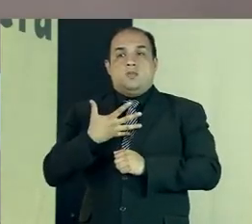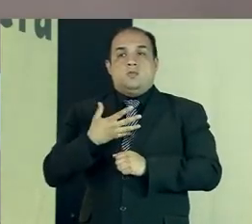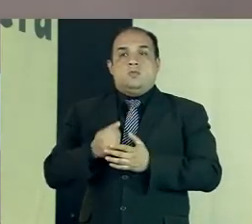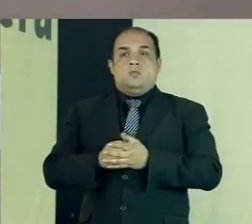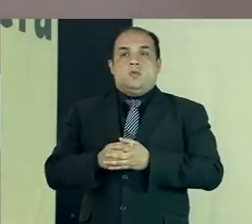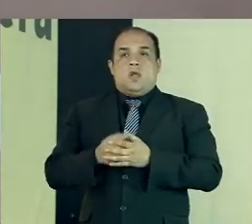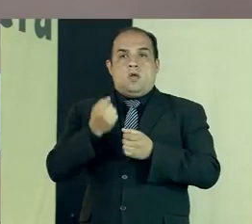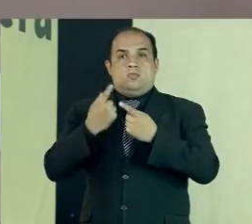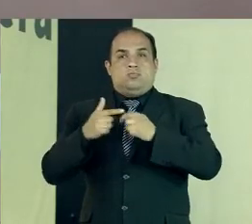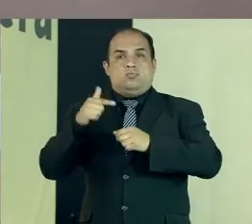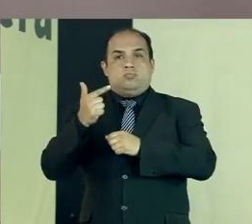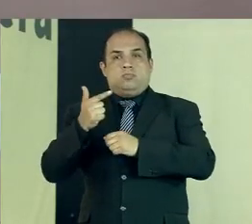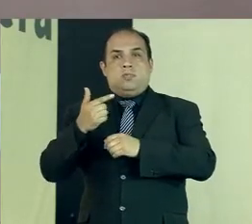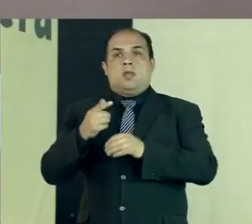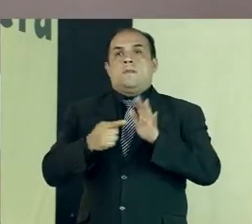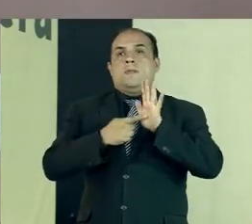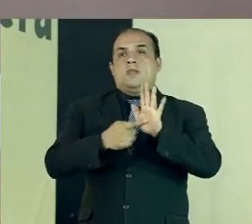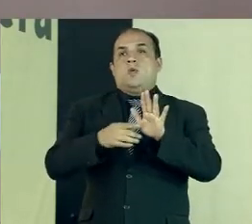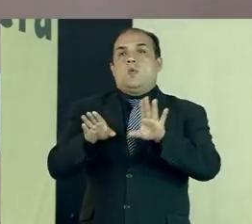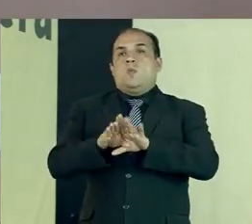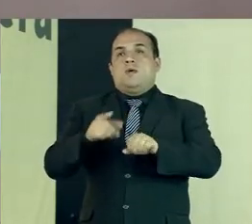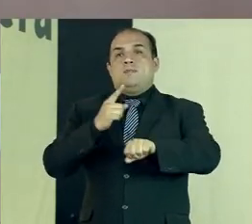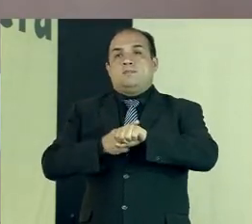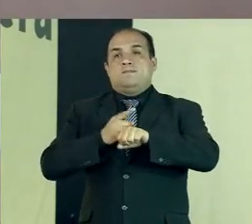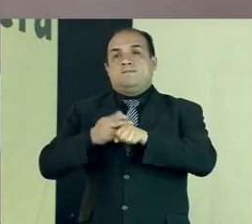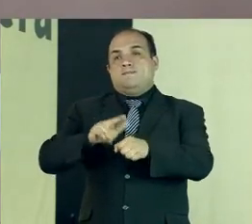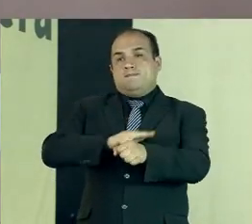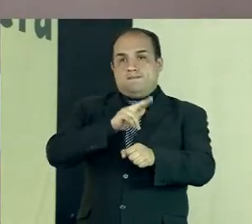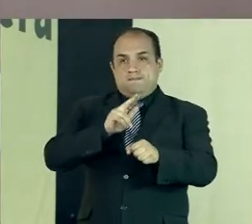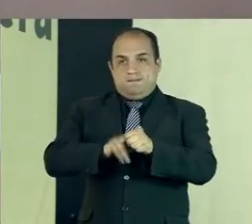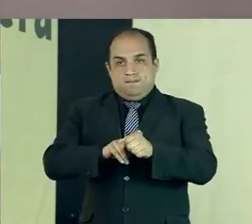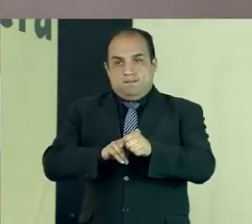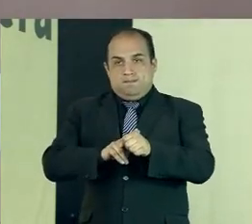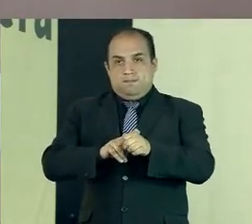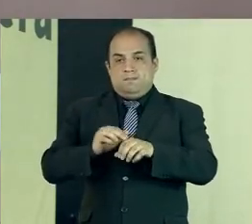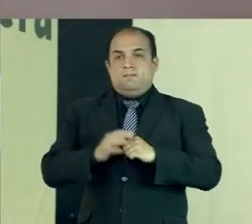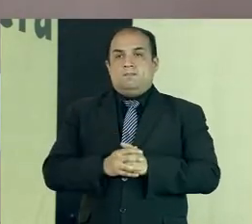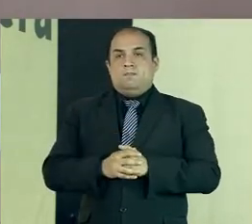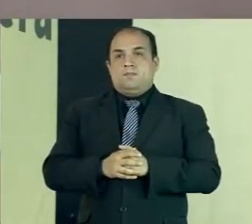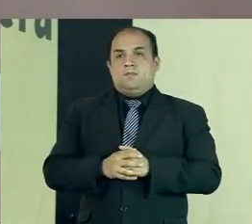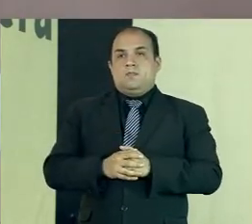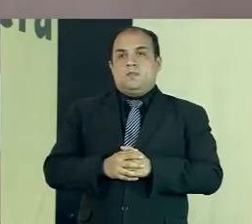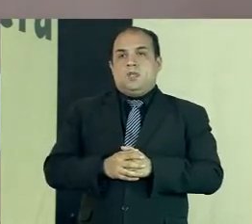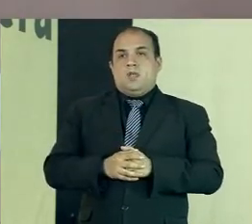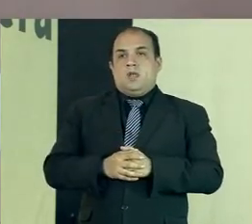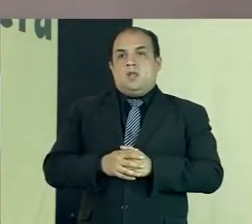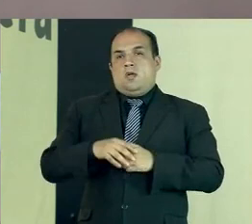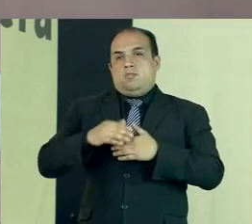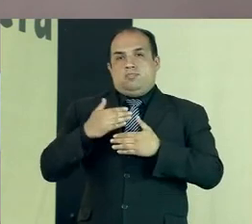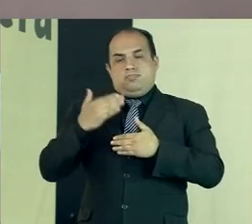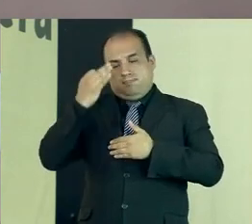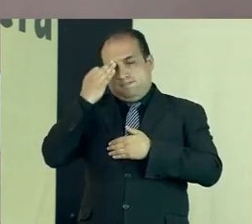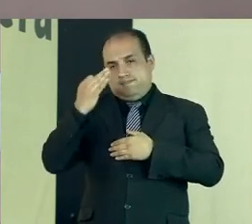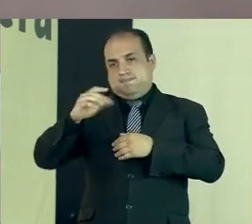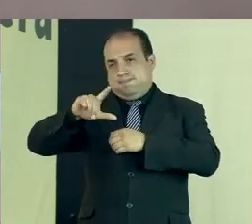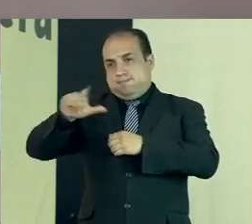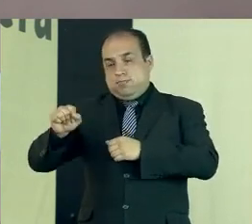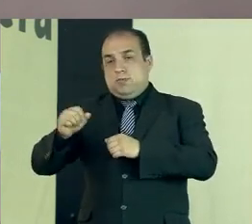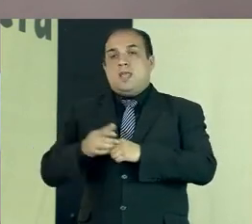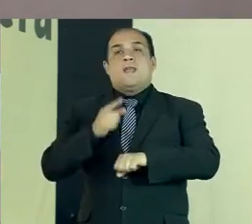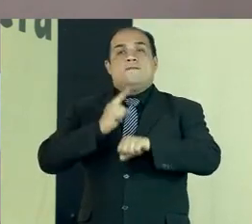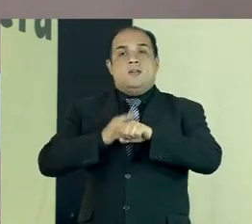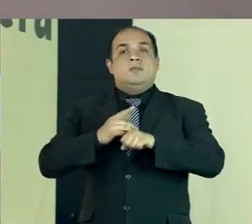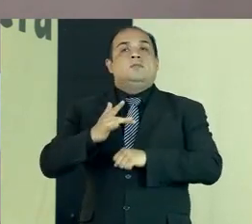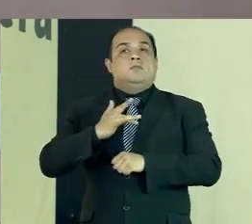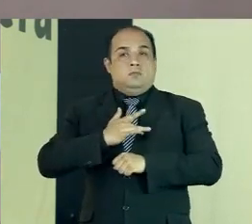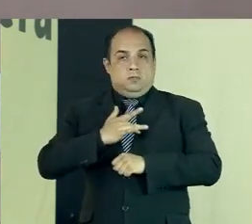dulces que presentan como enfermedades comunes décadas más tarde enfermé enfermedades